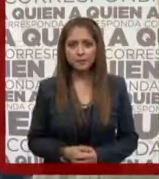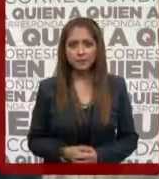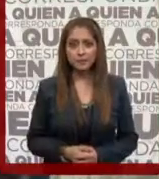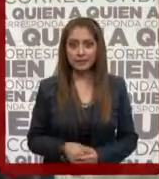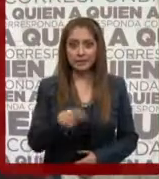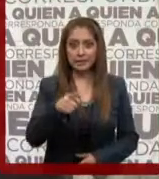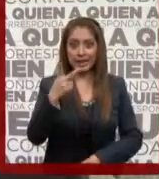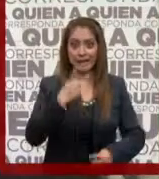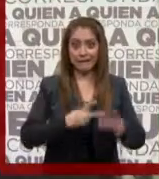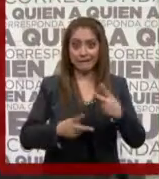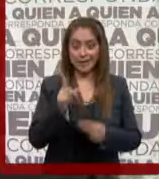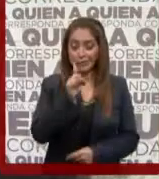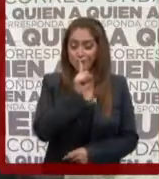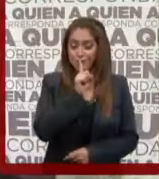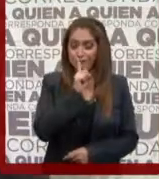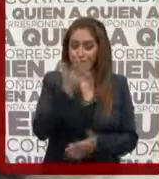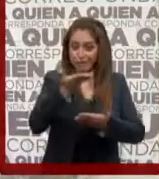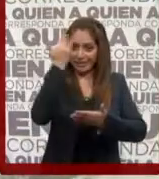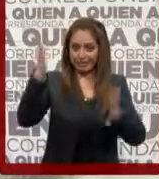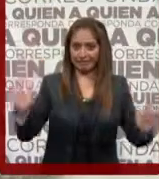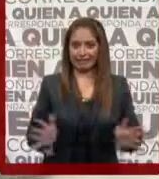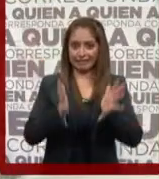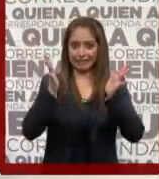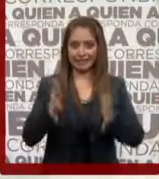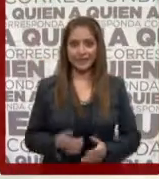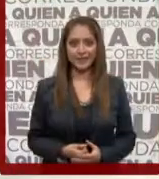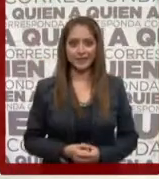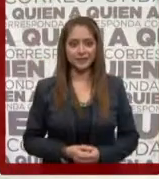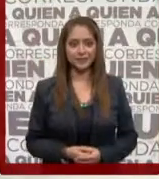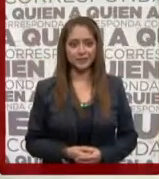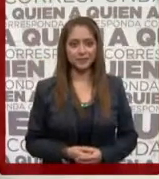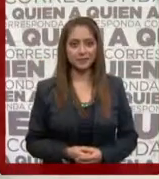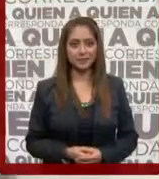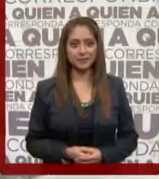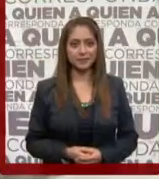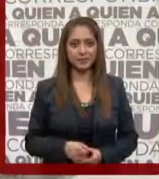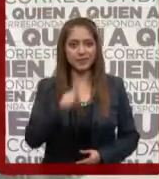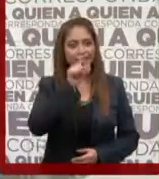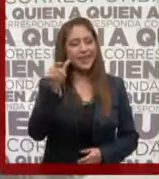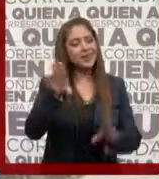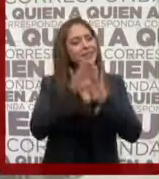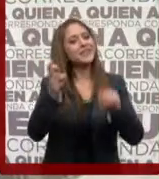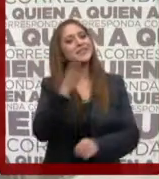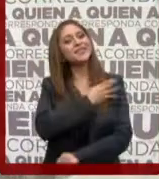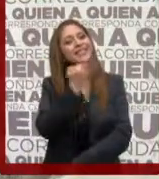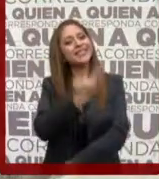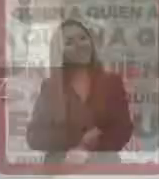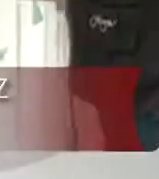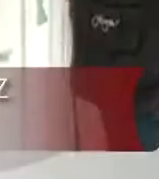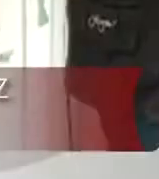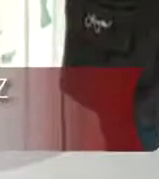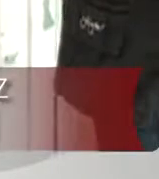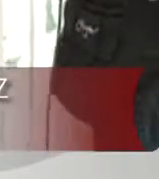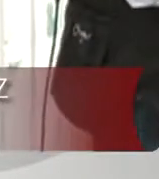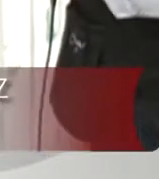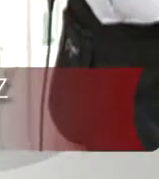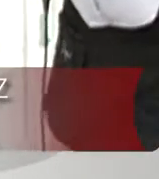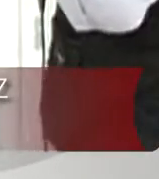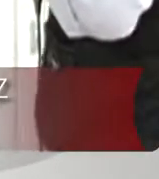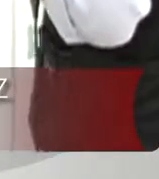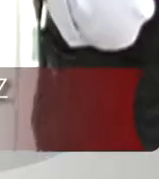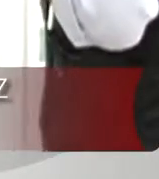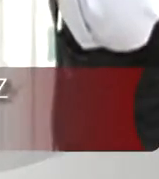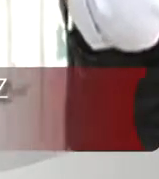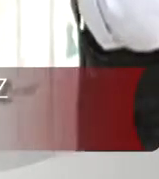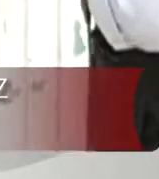Ahí viene y no sabe lo que se espera. Hola Sarita, ¿cómo estás? Buenas tardes. Bien, buenas tardes. ¿Qué crees que tenemos para